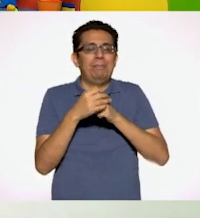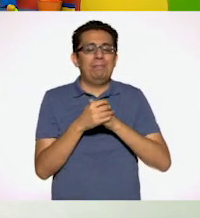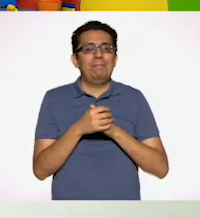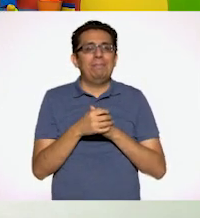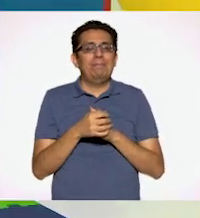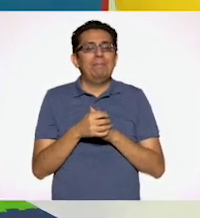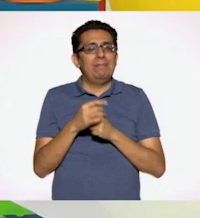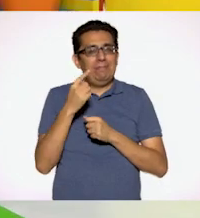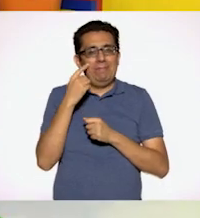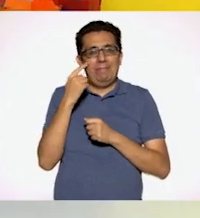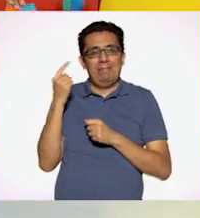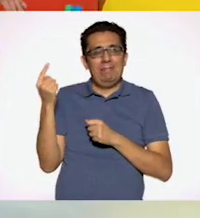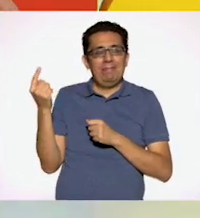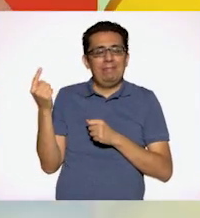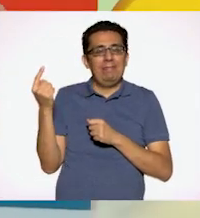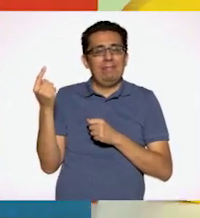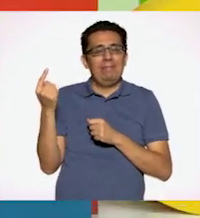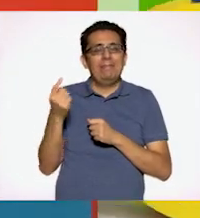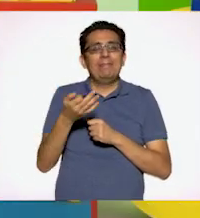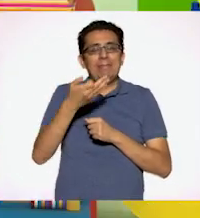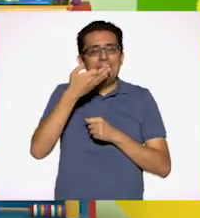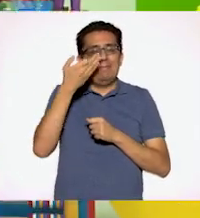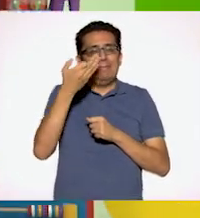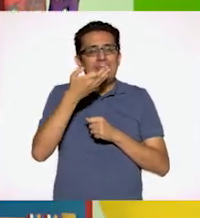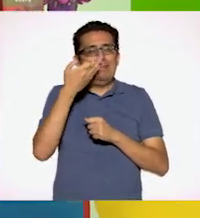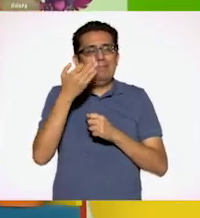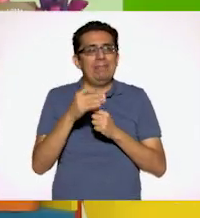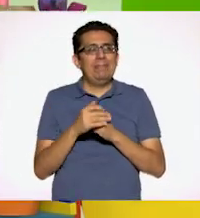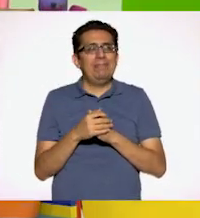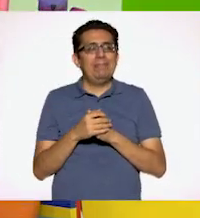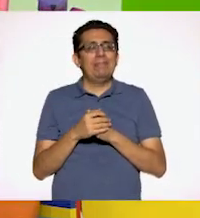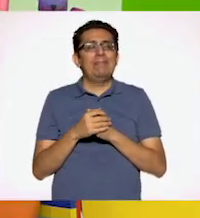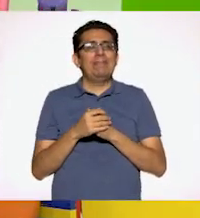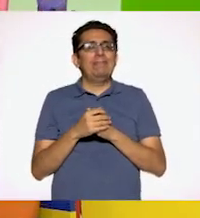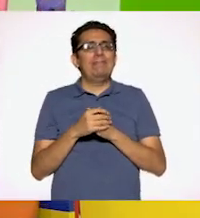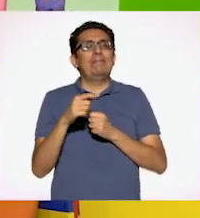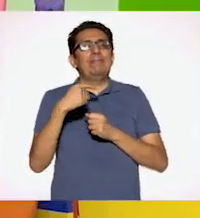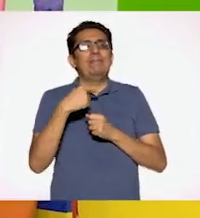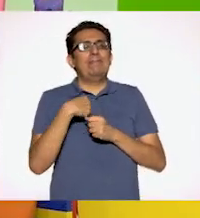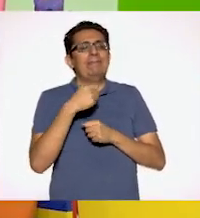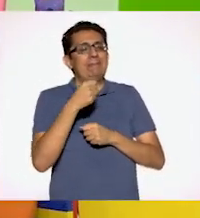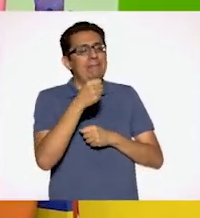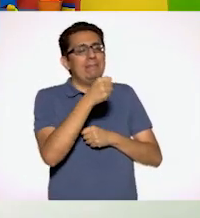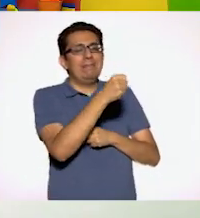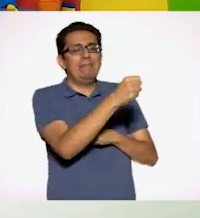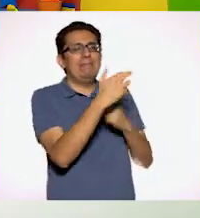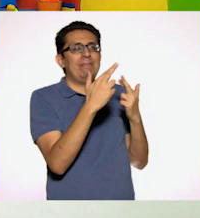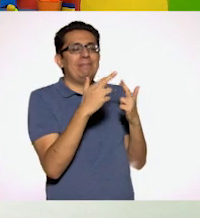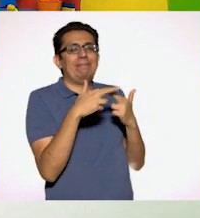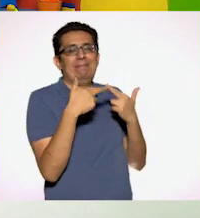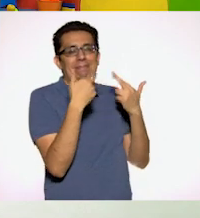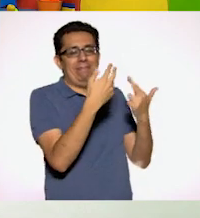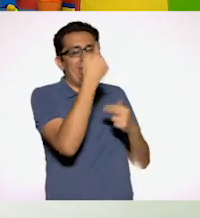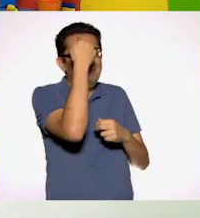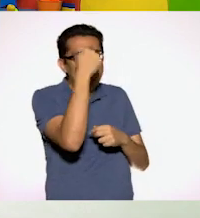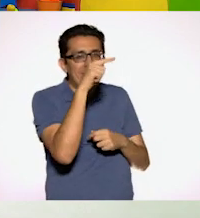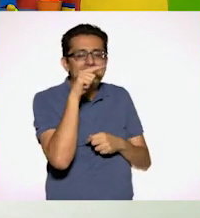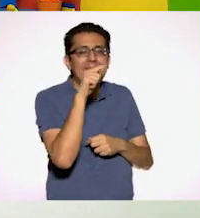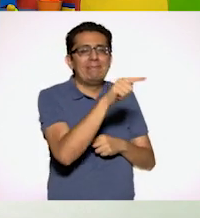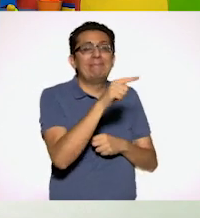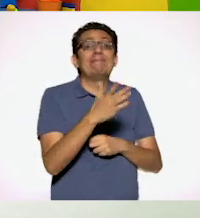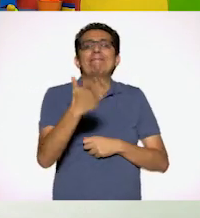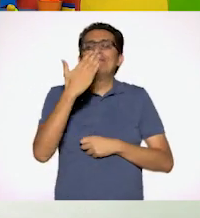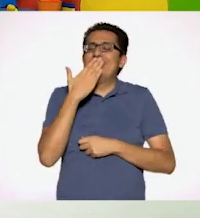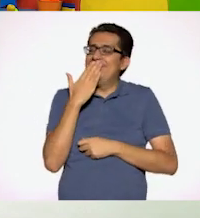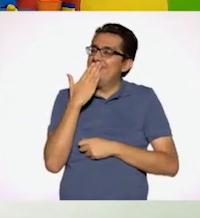agarro mi margarita y te la regalo a ti, hija. Muy